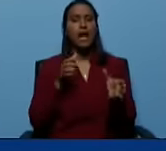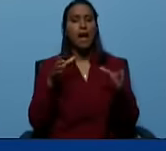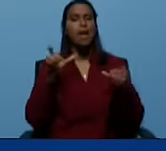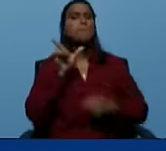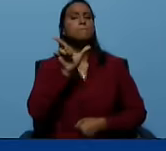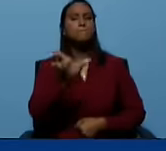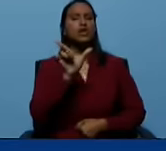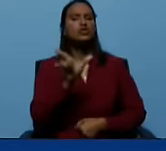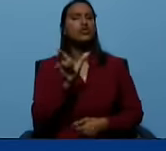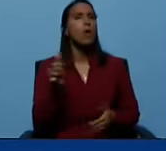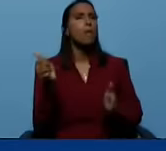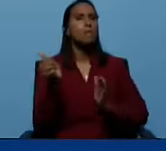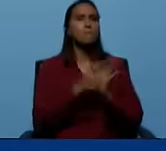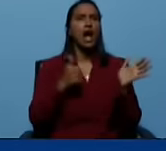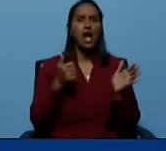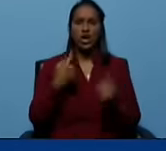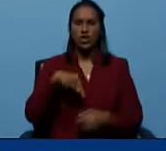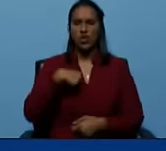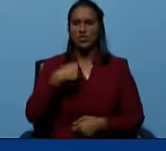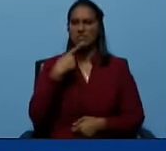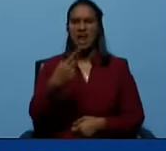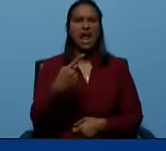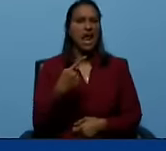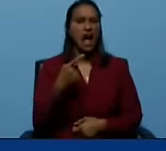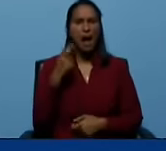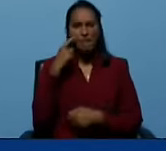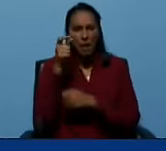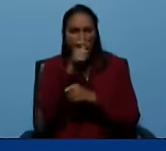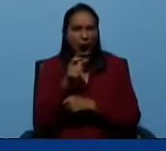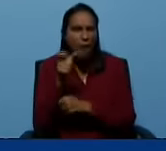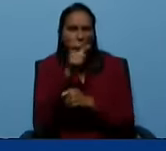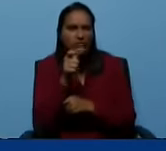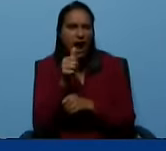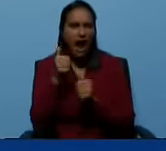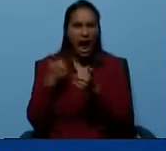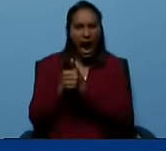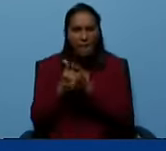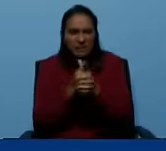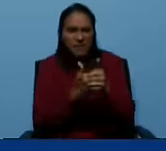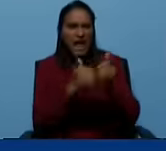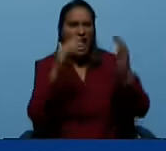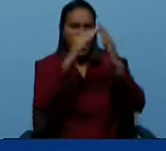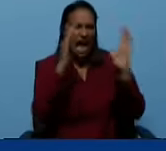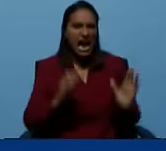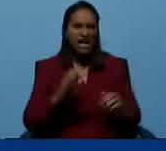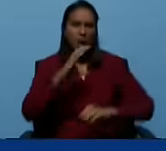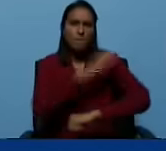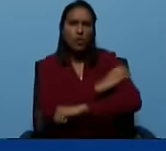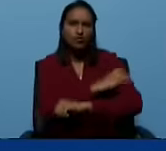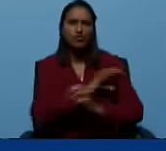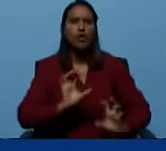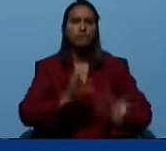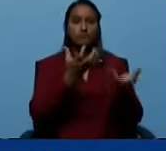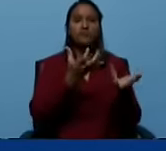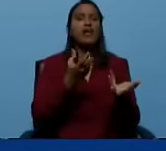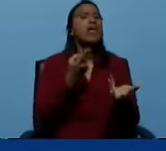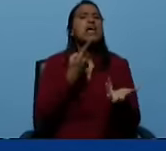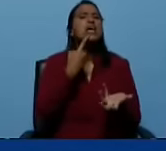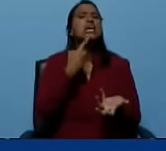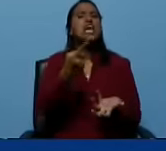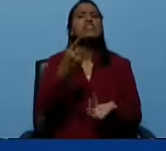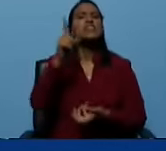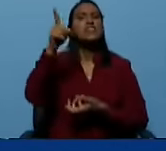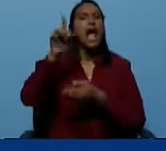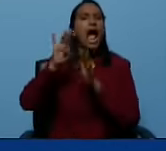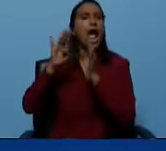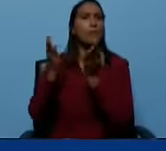a cazar y a perseguir, a quemar la casa de los opositores, ¿qué diría el mundo?